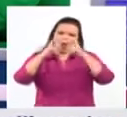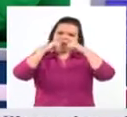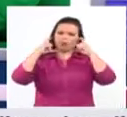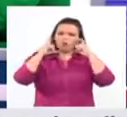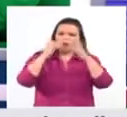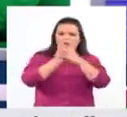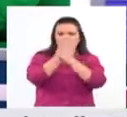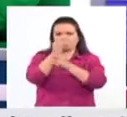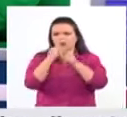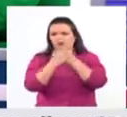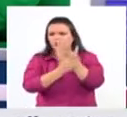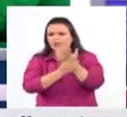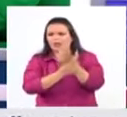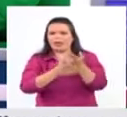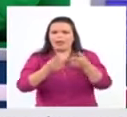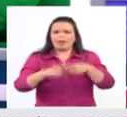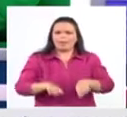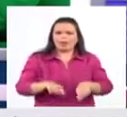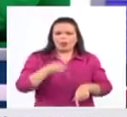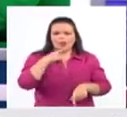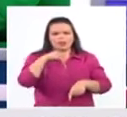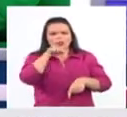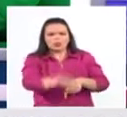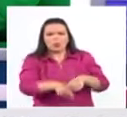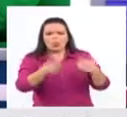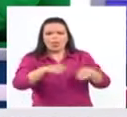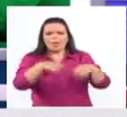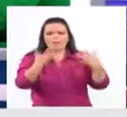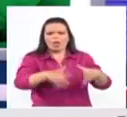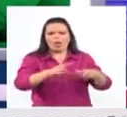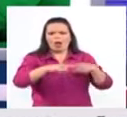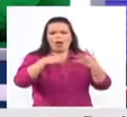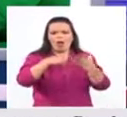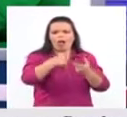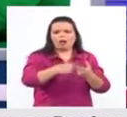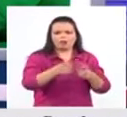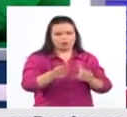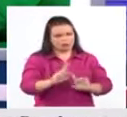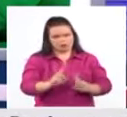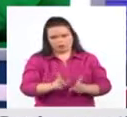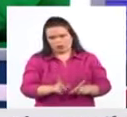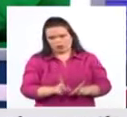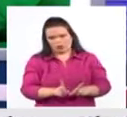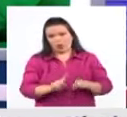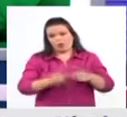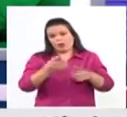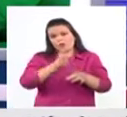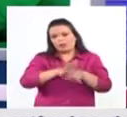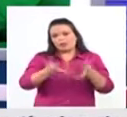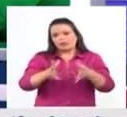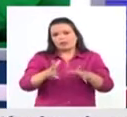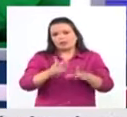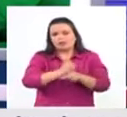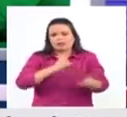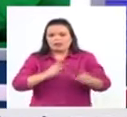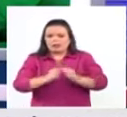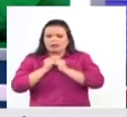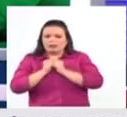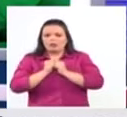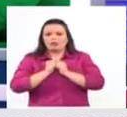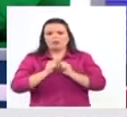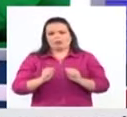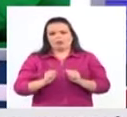de miedo, de temor, de altas inseguridades. Y otra cosa muy importante en esta etapa va dirigido a los hábitos de sueño y